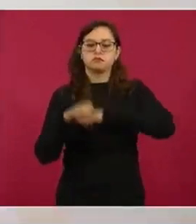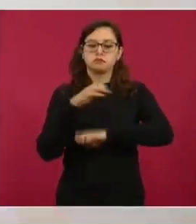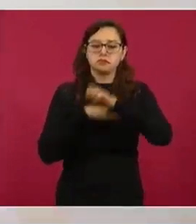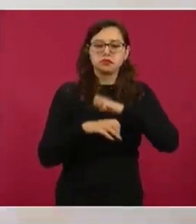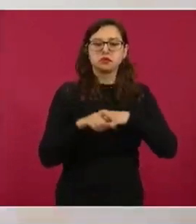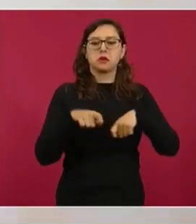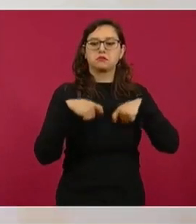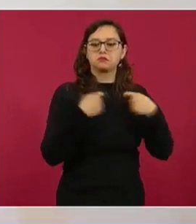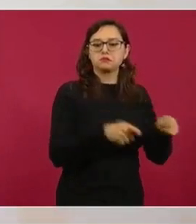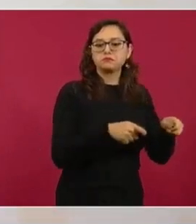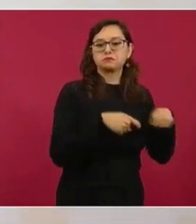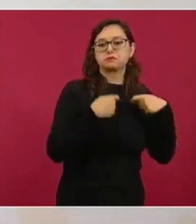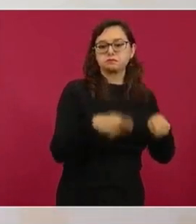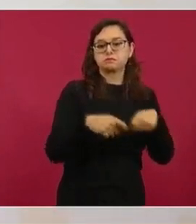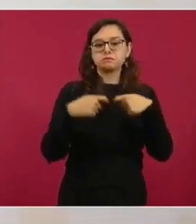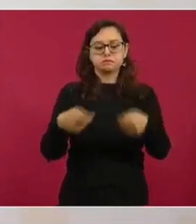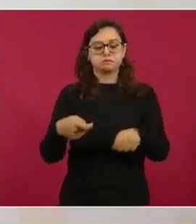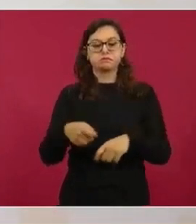casi todos.